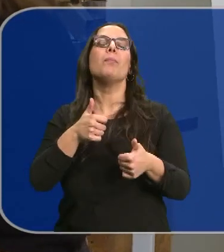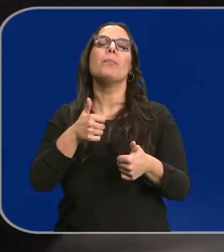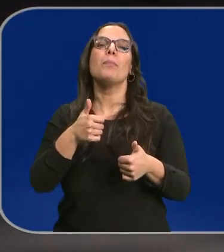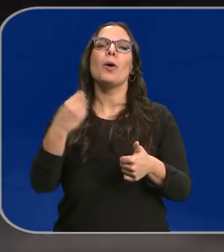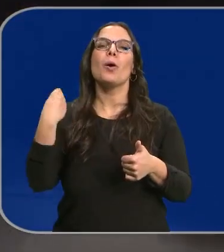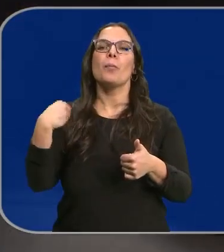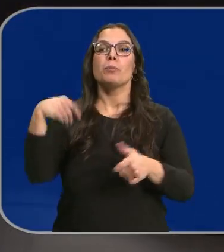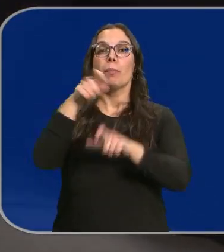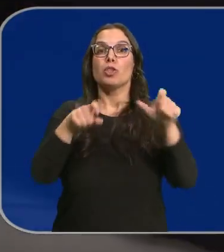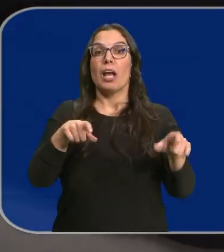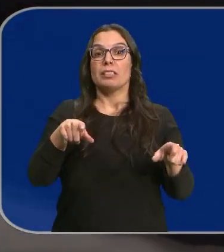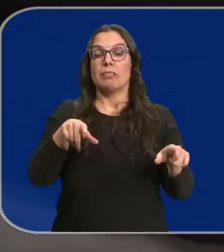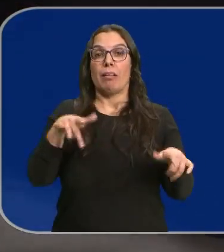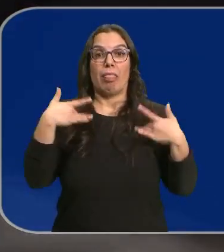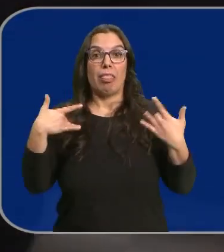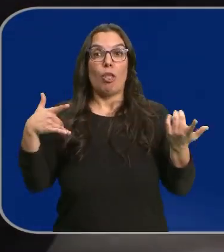al público amateur.